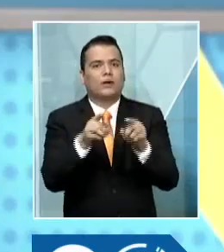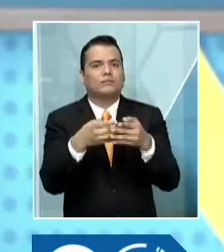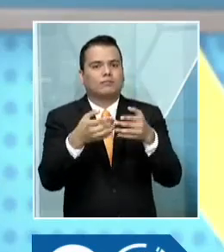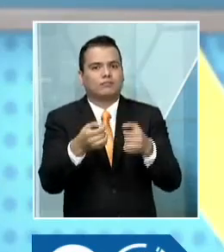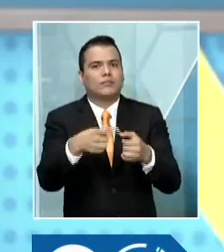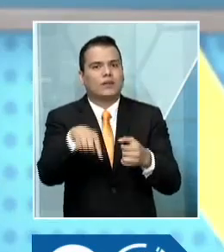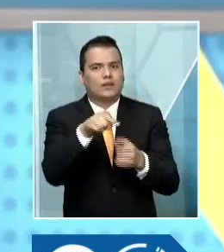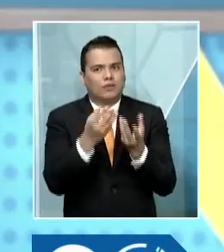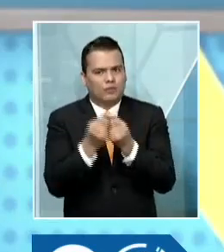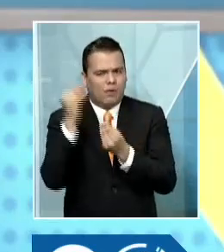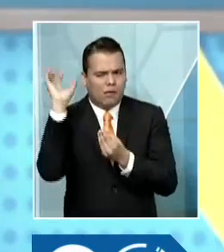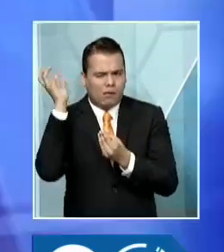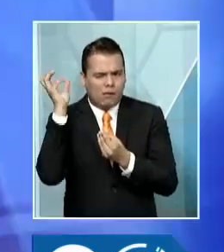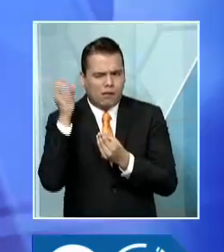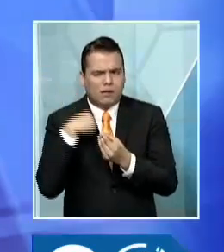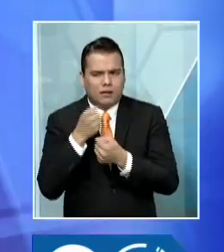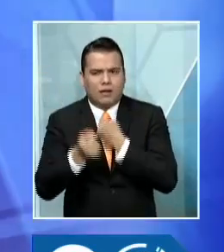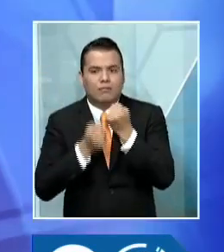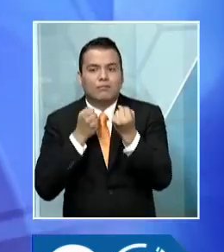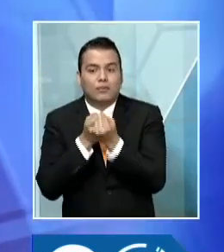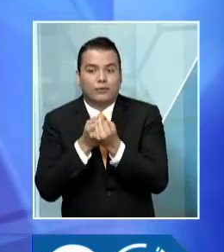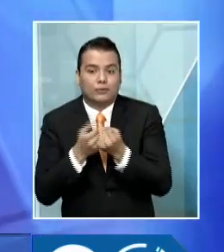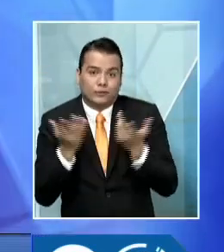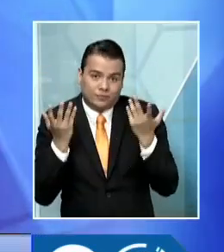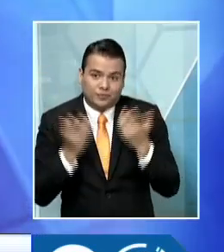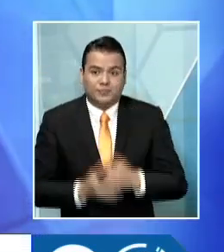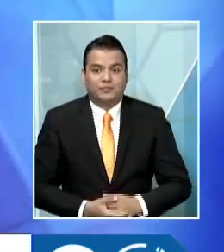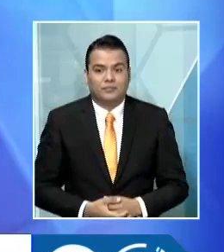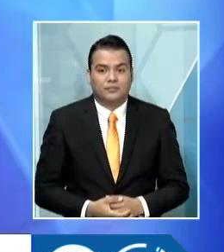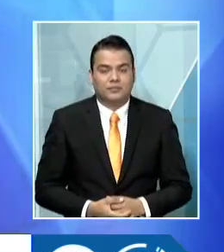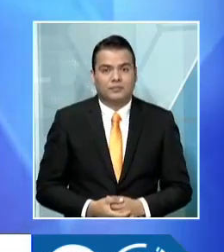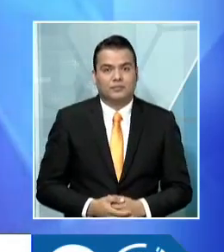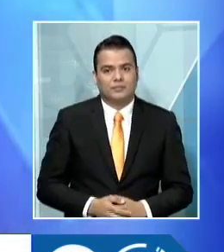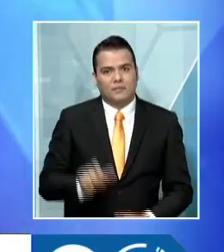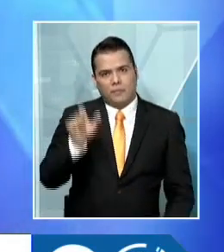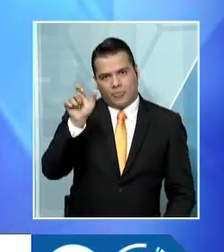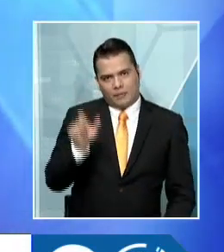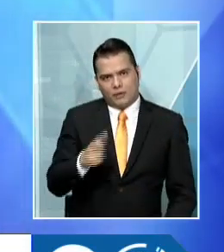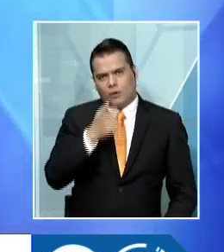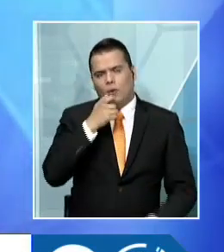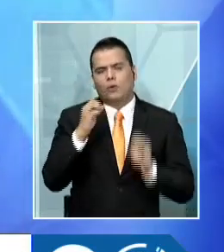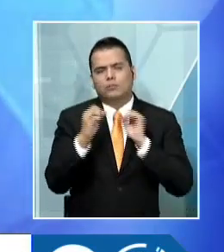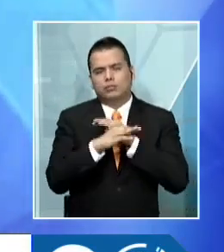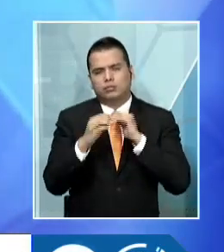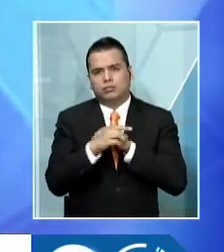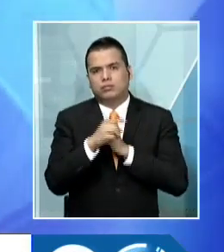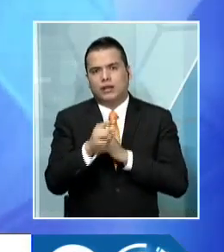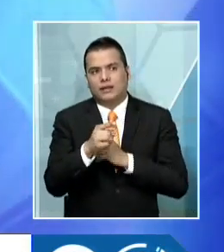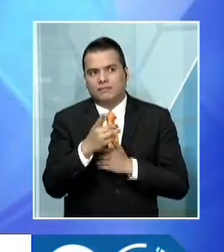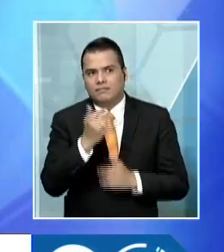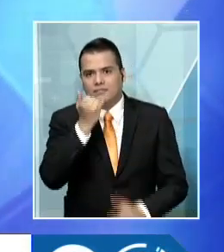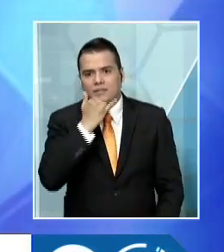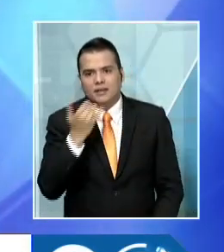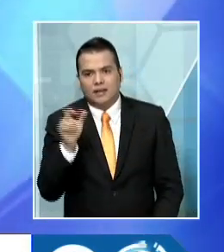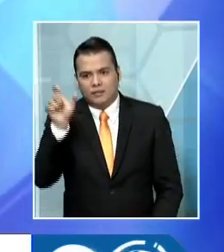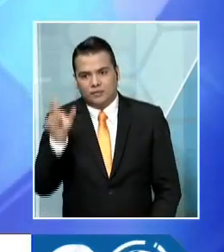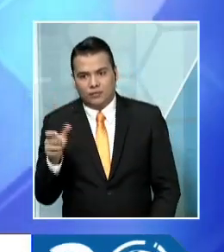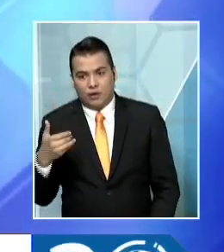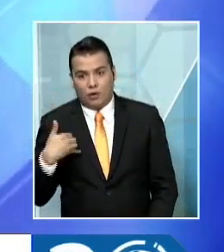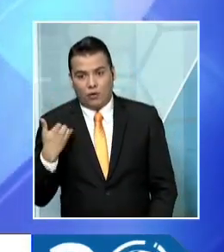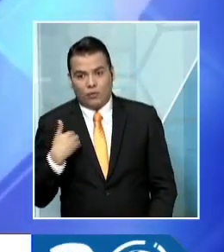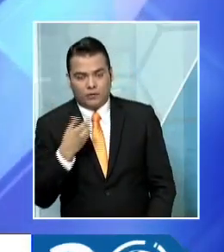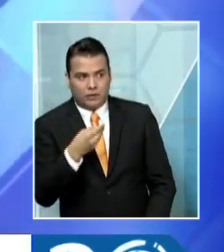de ambulancias. El guarda de tránsito fue sorprendido recibiendo dinero de un conductor.